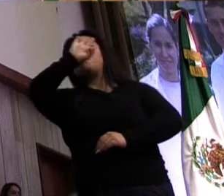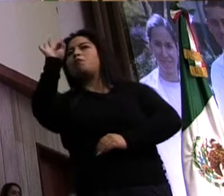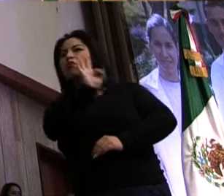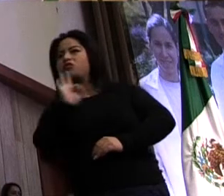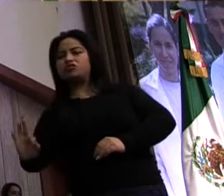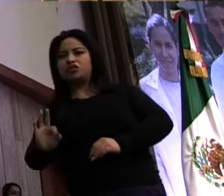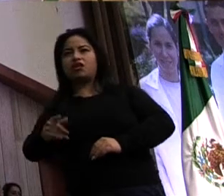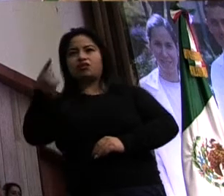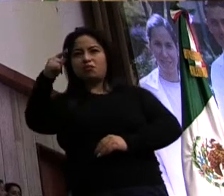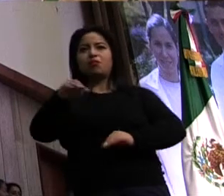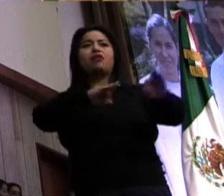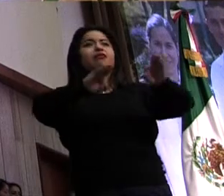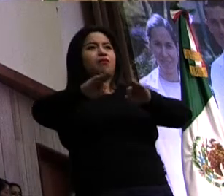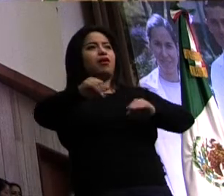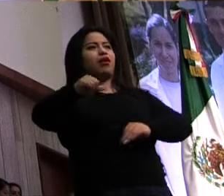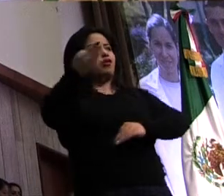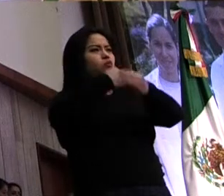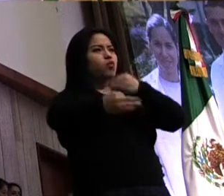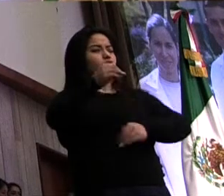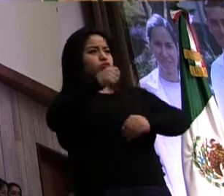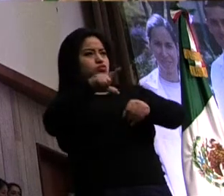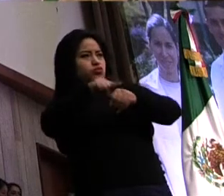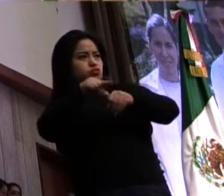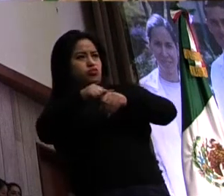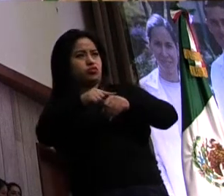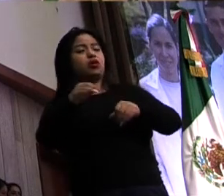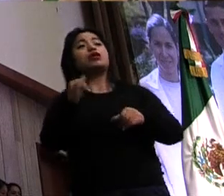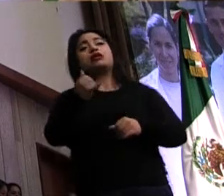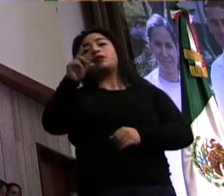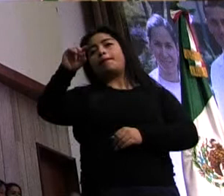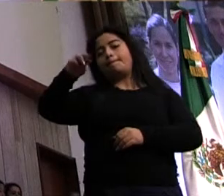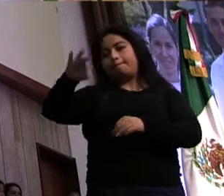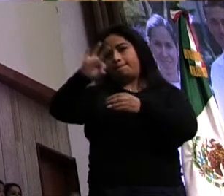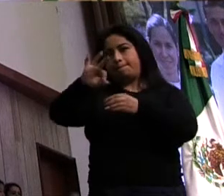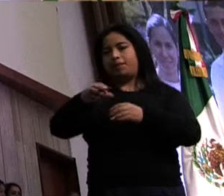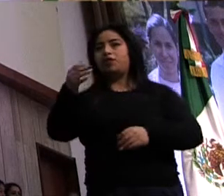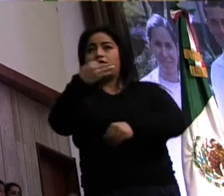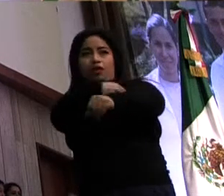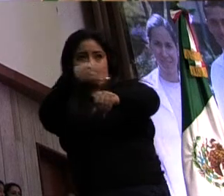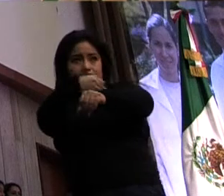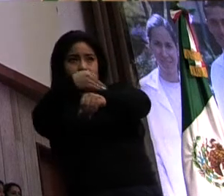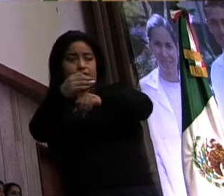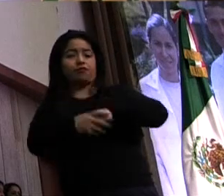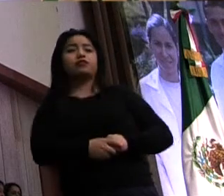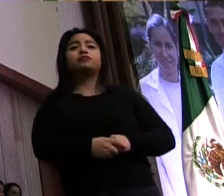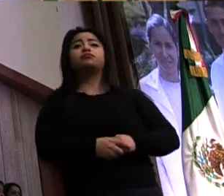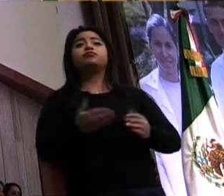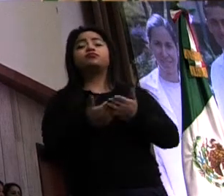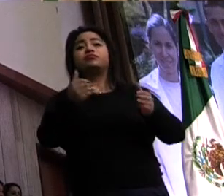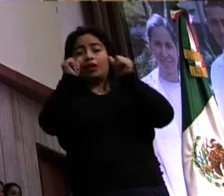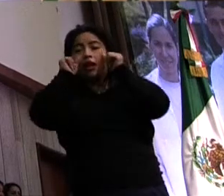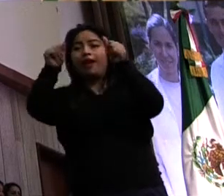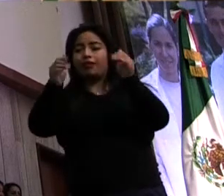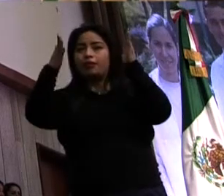de las plazas ofertadas este año corresponderá a medicina familiar. El compromiso con